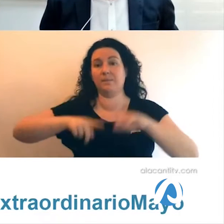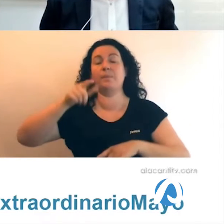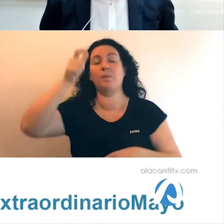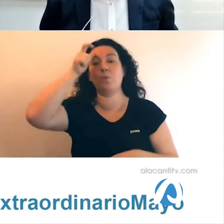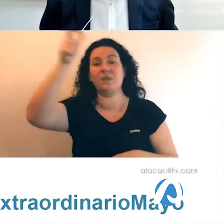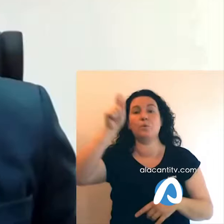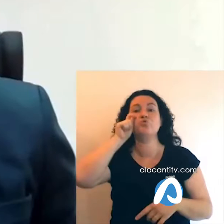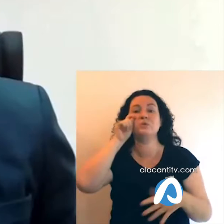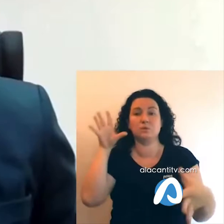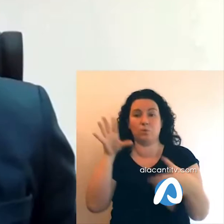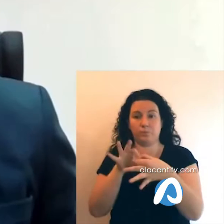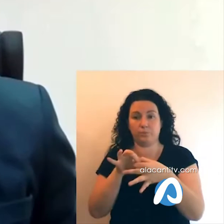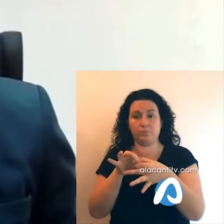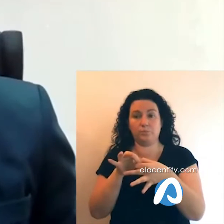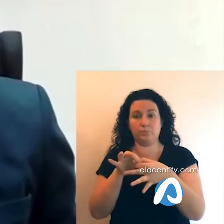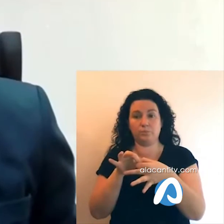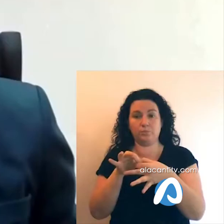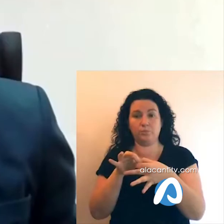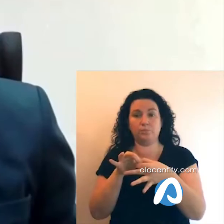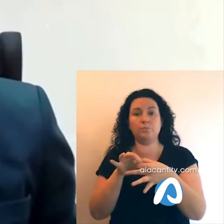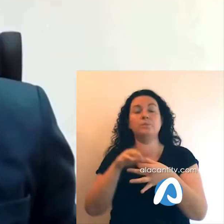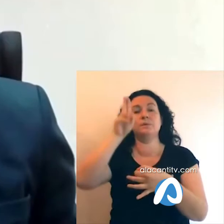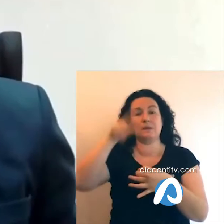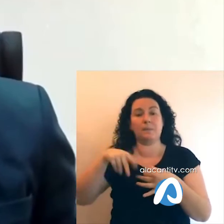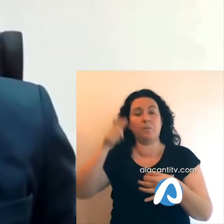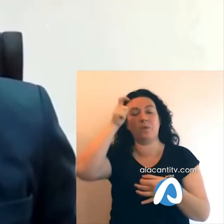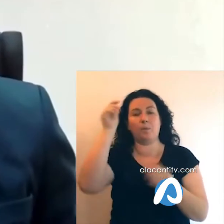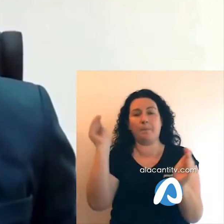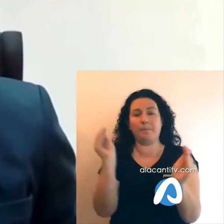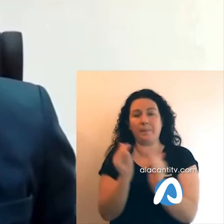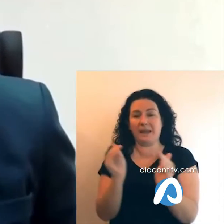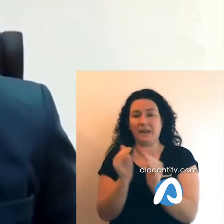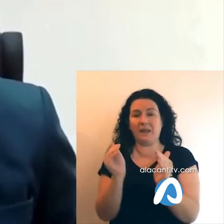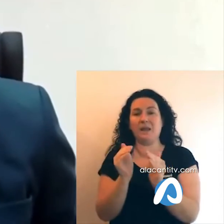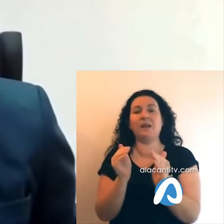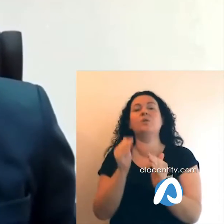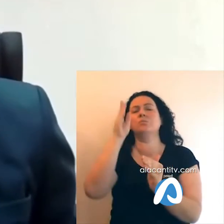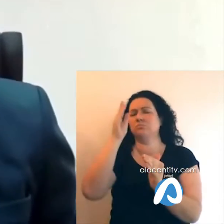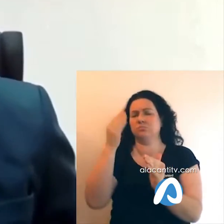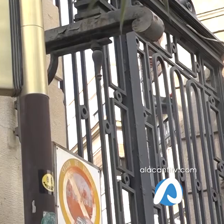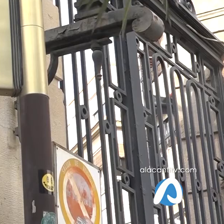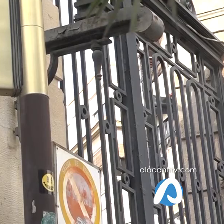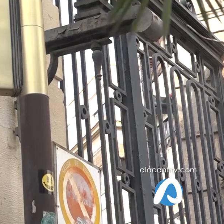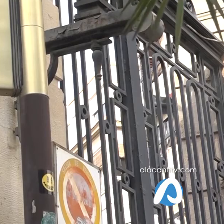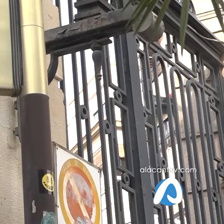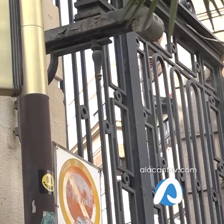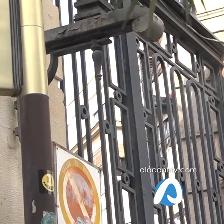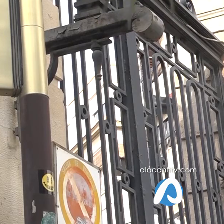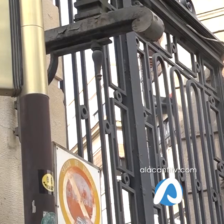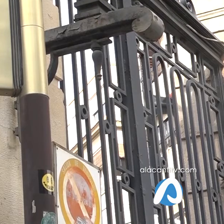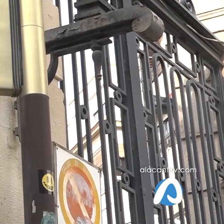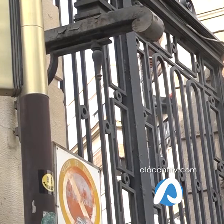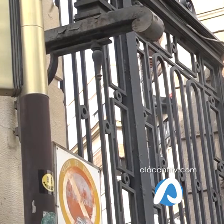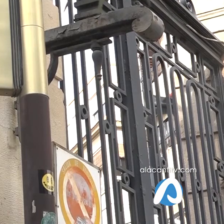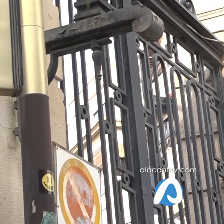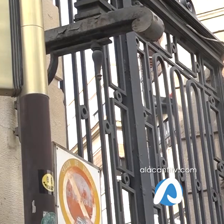creo que vamos a llegar, en este caso, hasta el municipio más pequeño de la provincia de Alicante para poder ayudar en esta difícil situación. La Diputación de